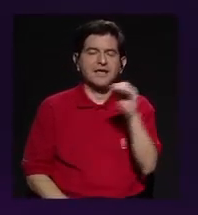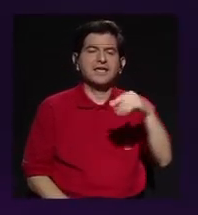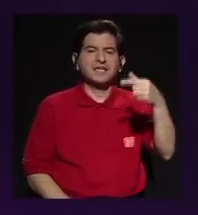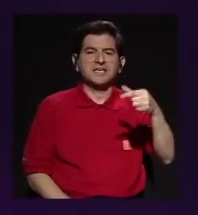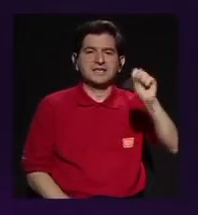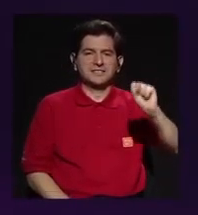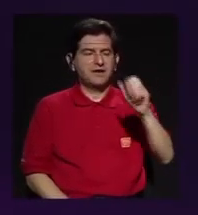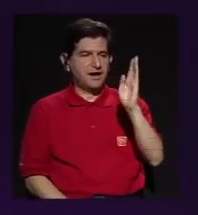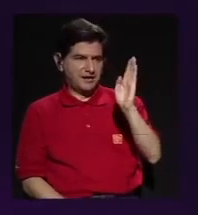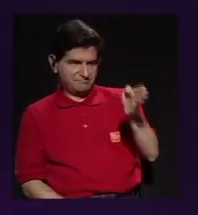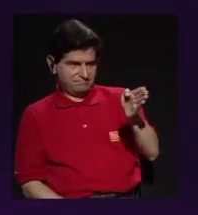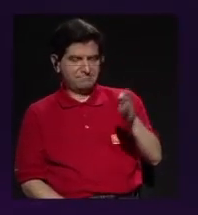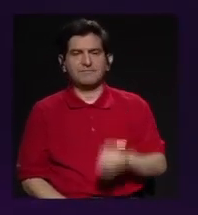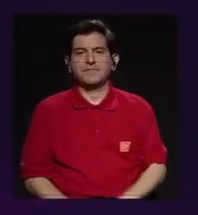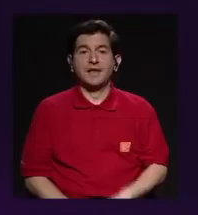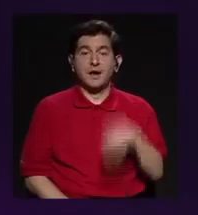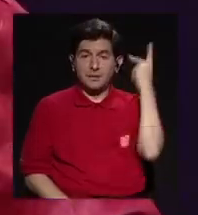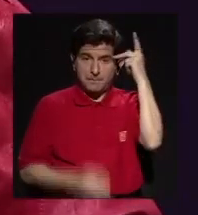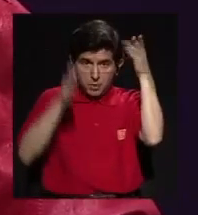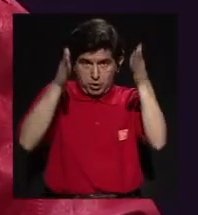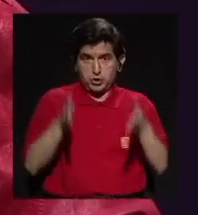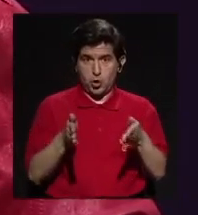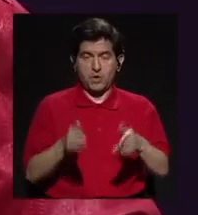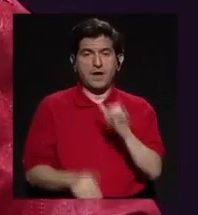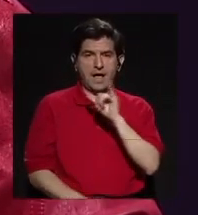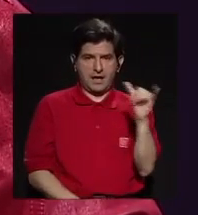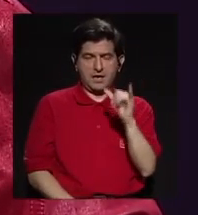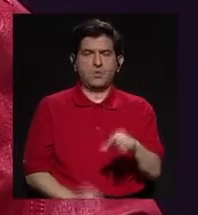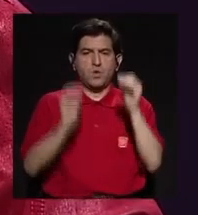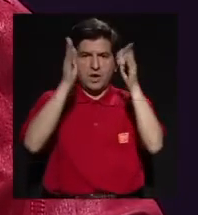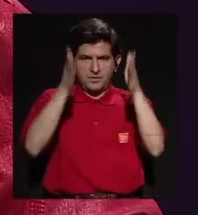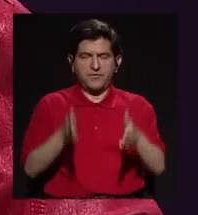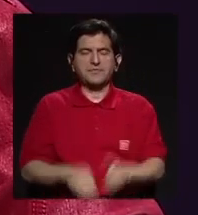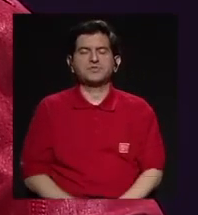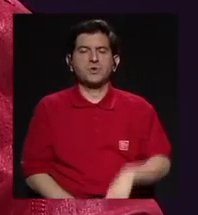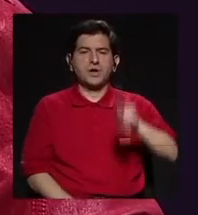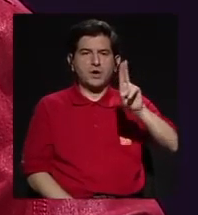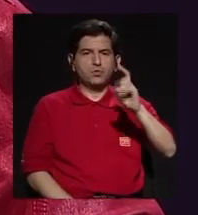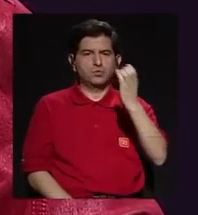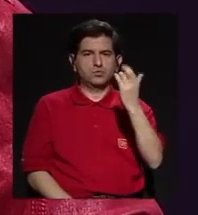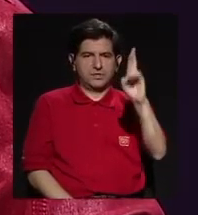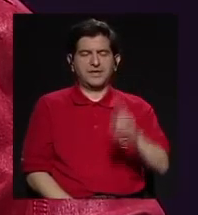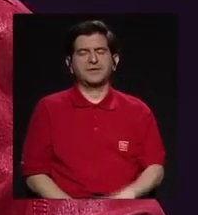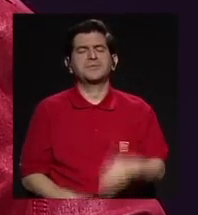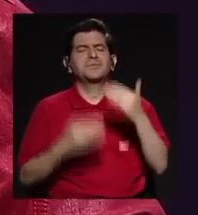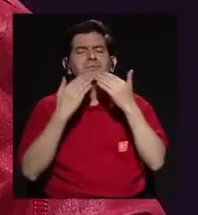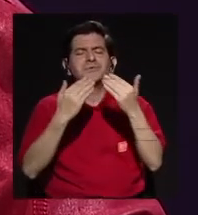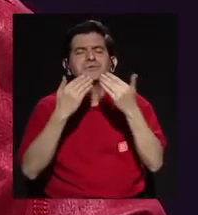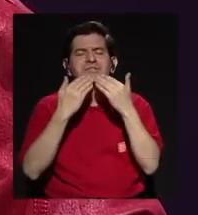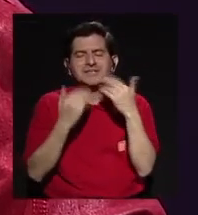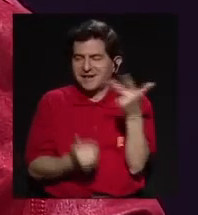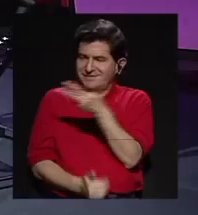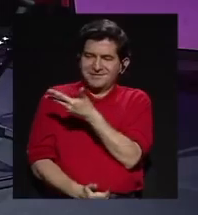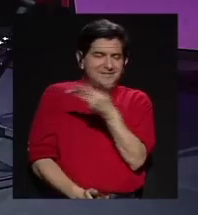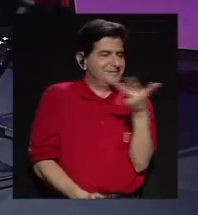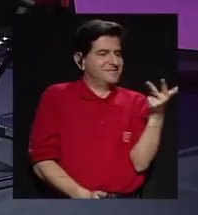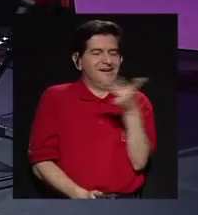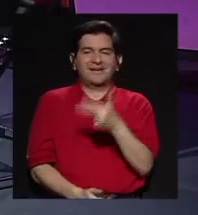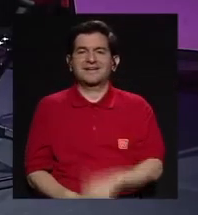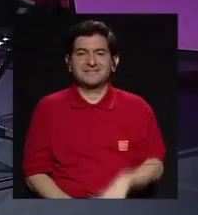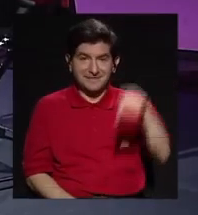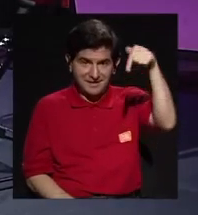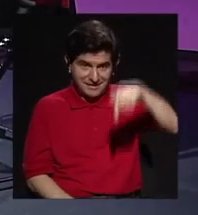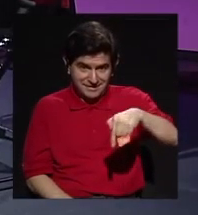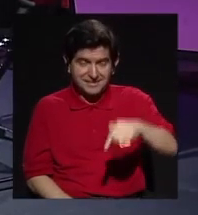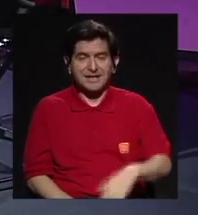Cibaja. Gina Cibaja es politóloga y también docente de la Universidad de Costa Rica. Mil gracias a las tres por acompañarnos en